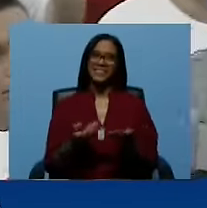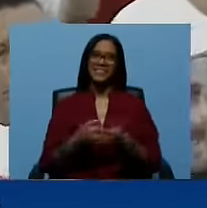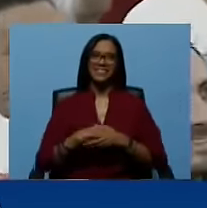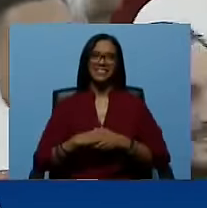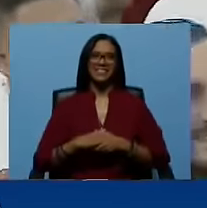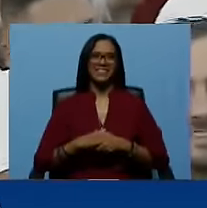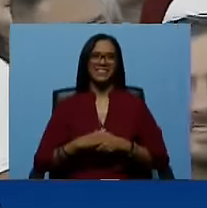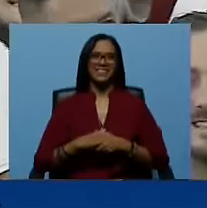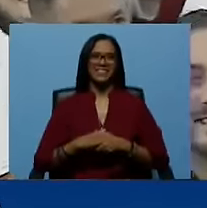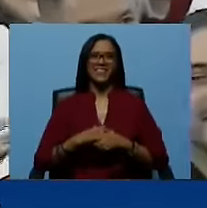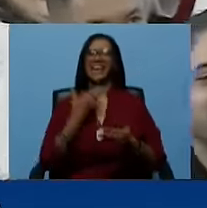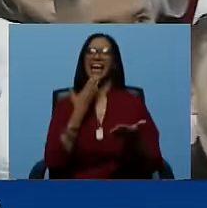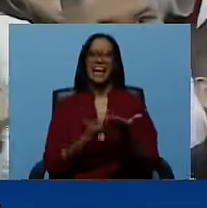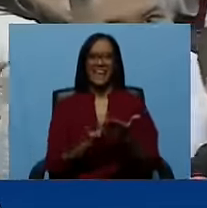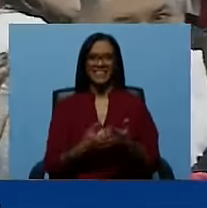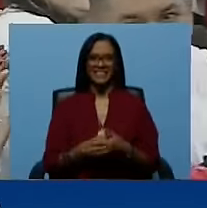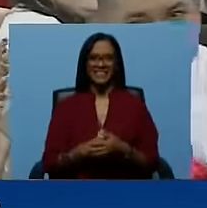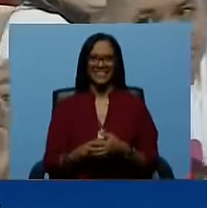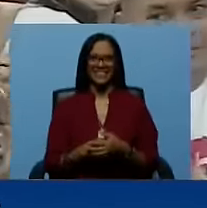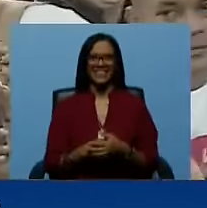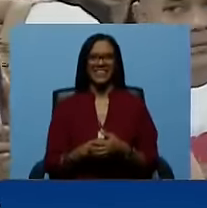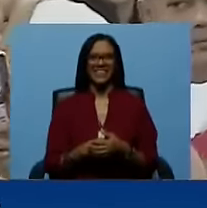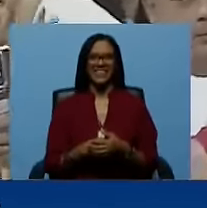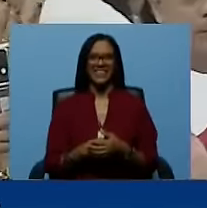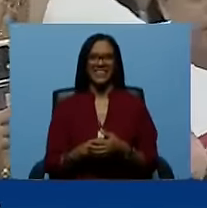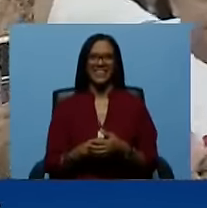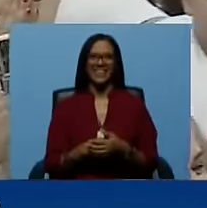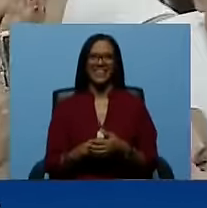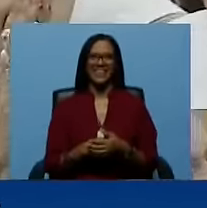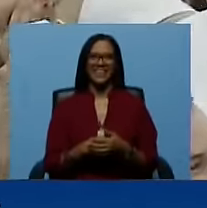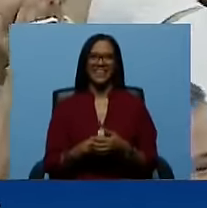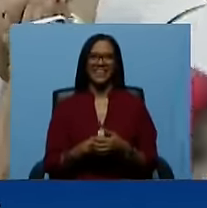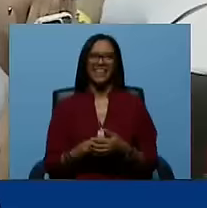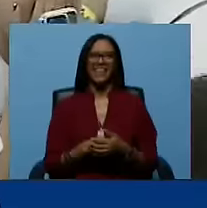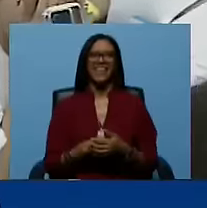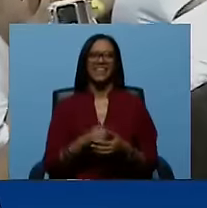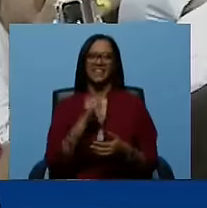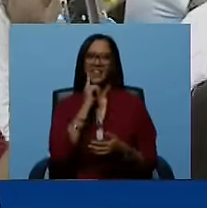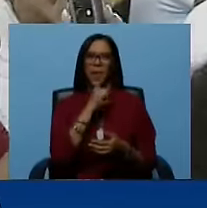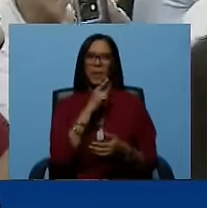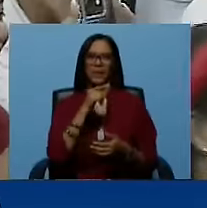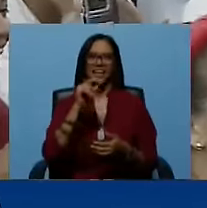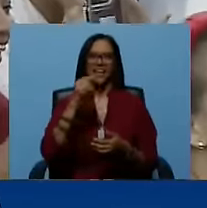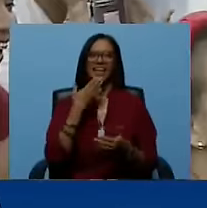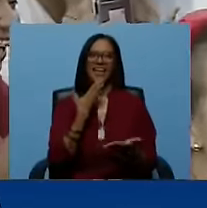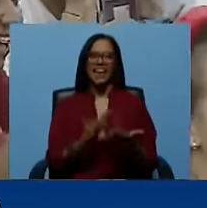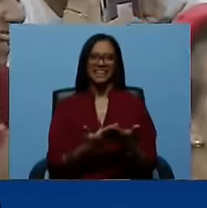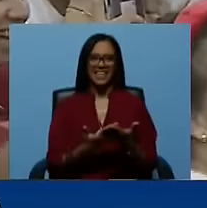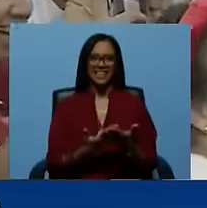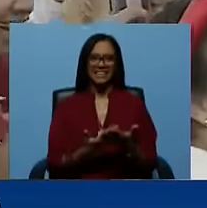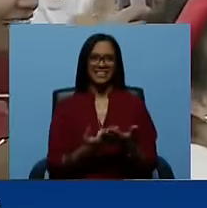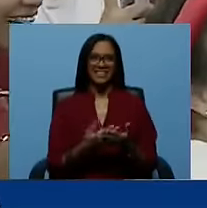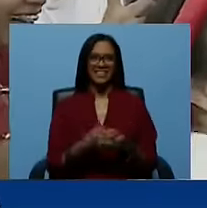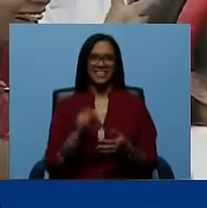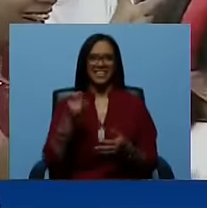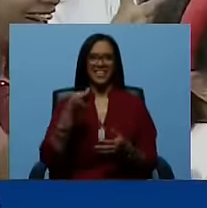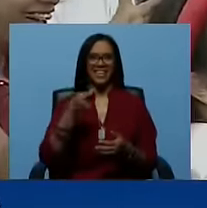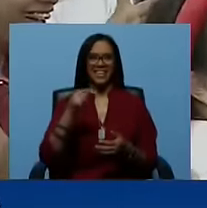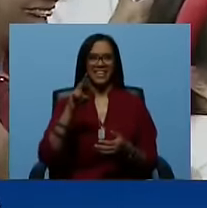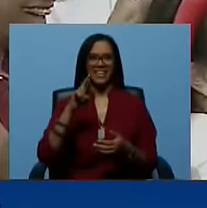Y que thank you, dice él. What's your name? Thank you. Él se llama Gracias. Ah, Grecia.